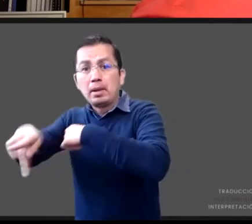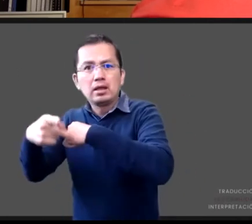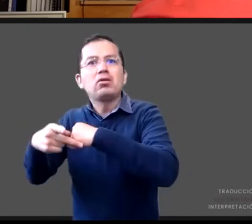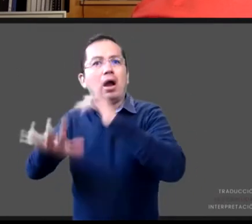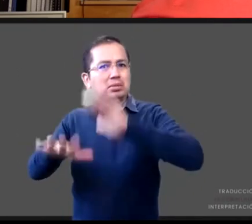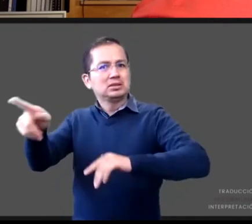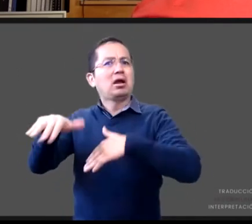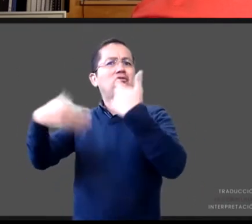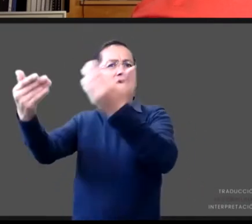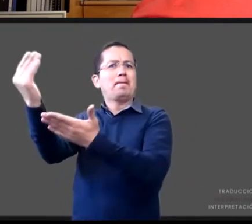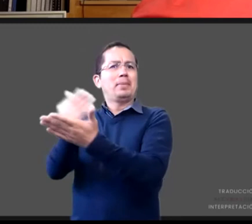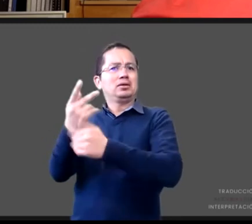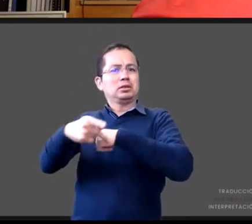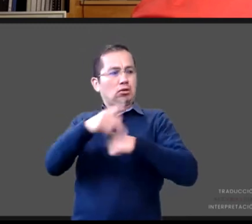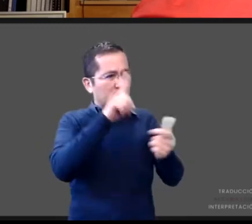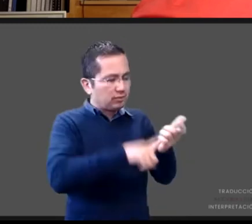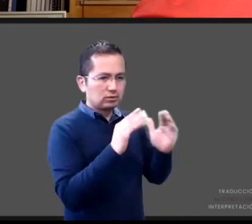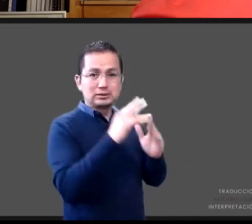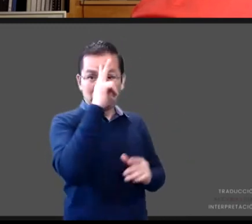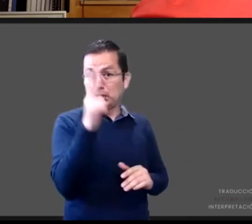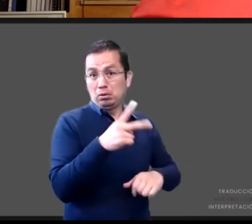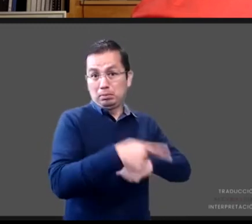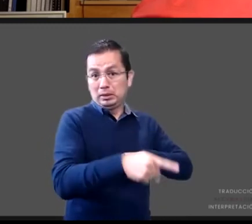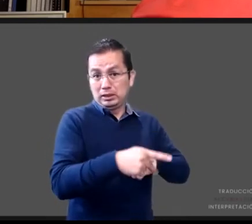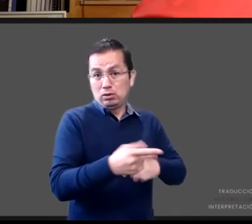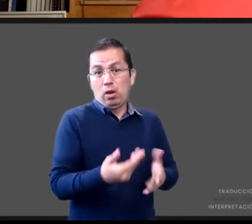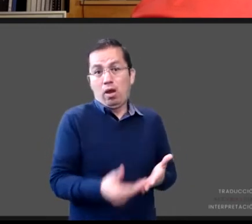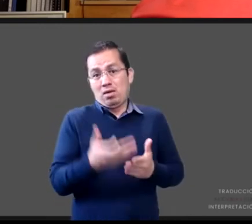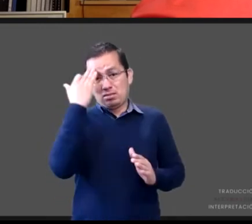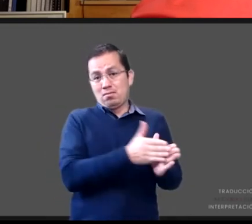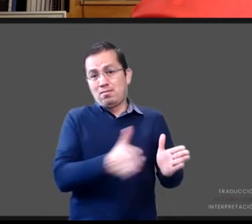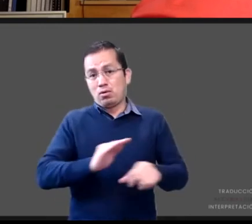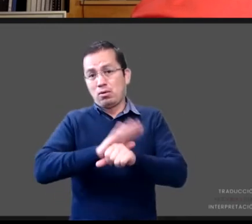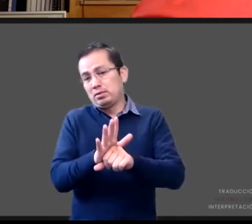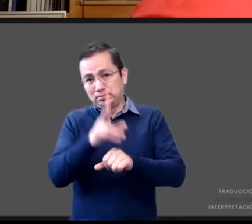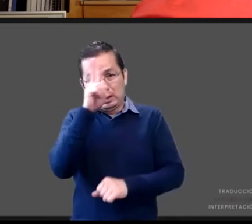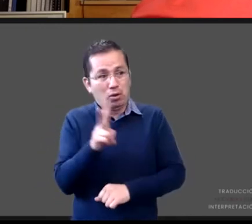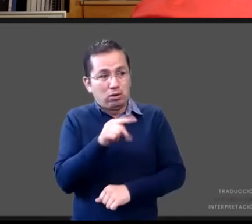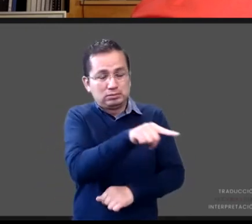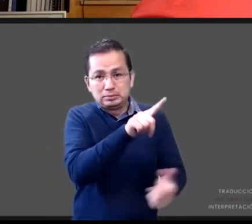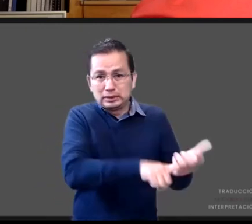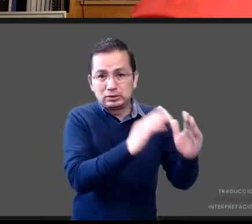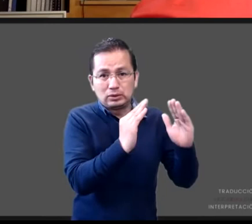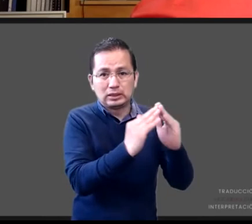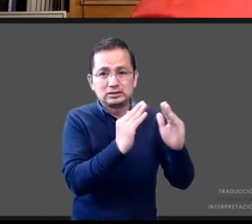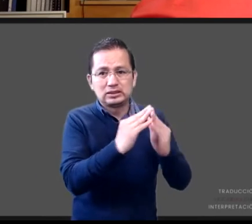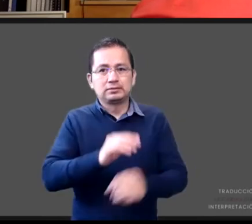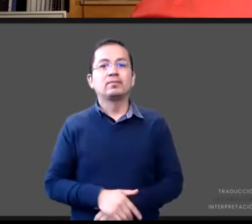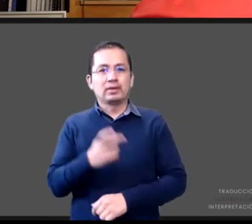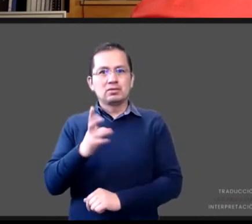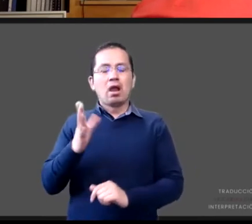pandemia con mucha claridad. Ha sido un tema de gran preocupación y que ha salido